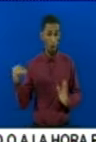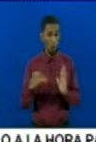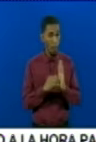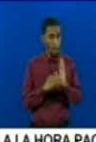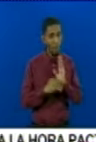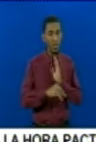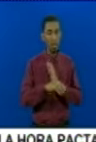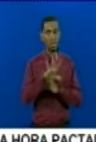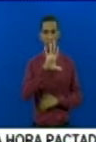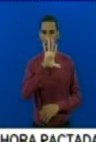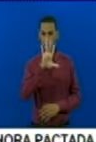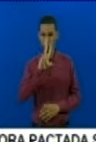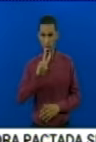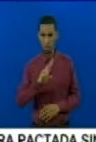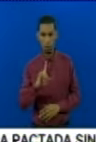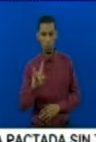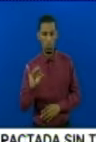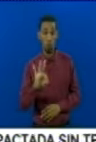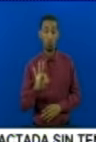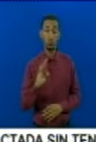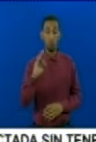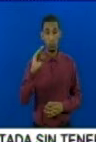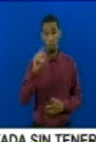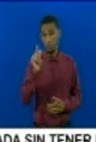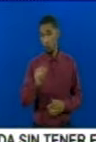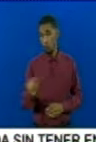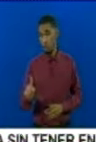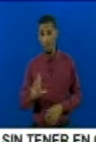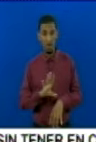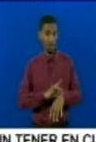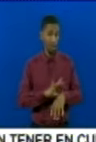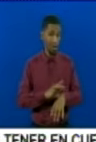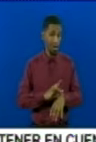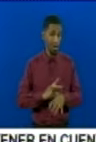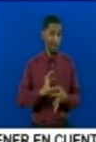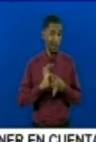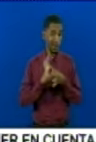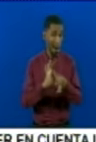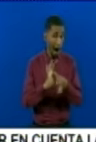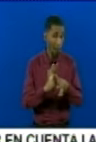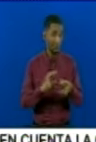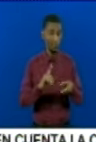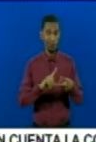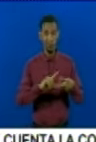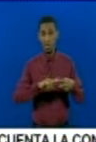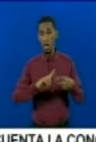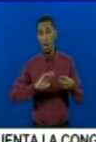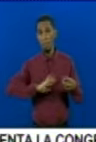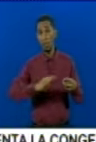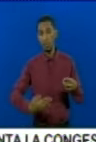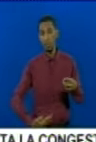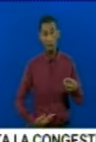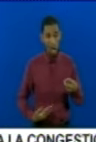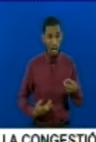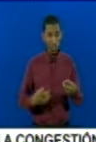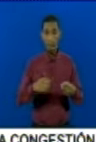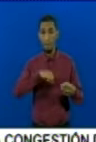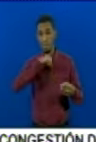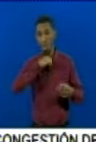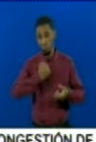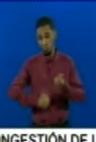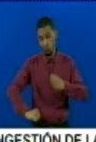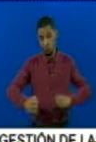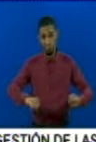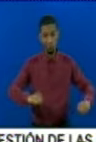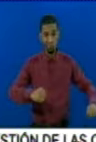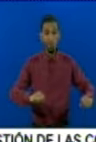144.528 personas que tienen enfermedades crónicas, madres numerosas, embarazadas, ancianos mayores de 65 años, ancianos